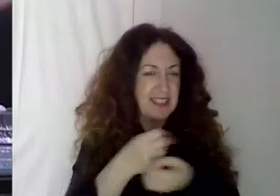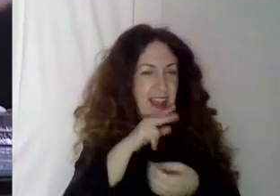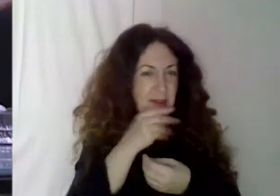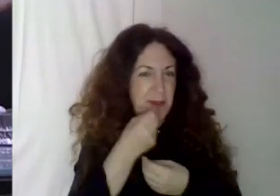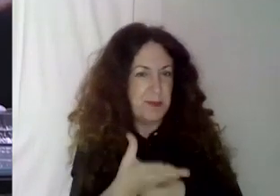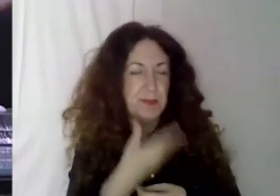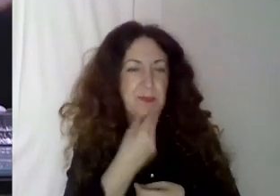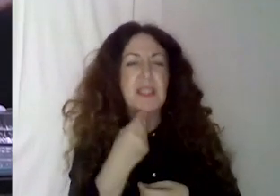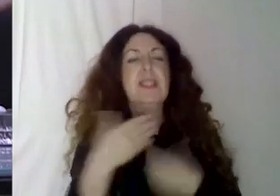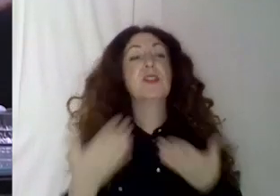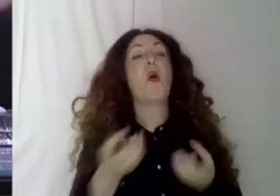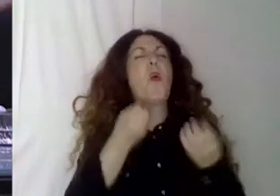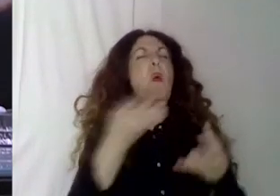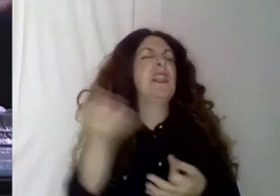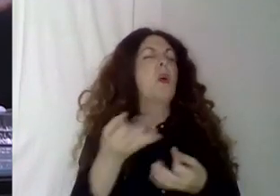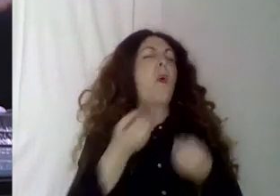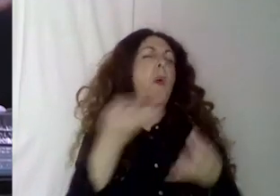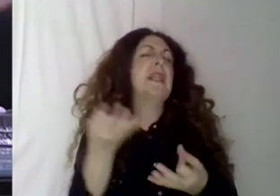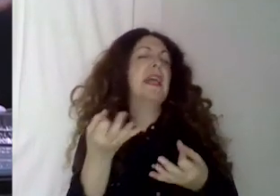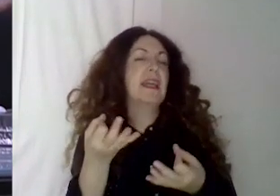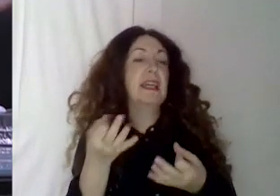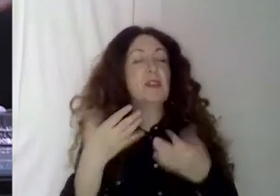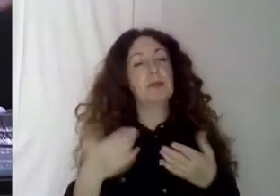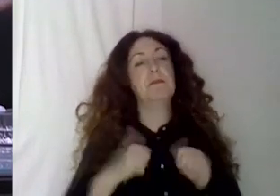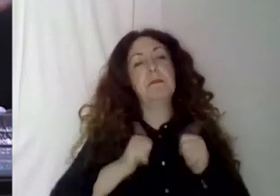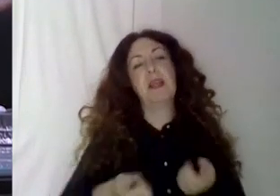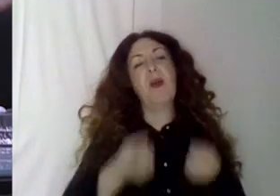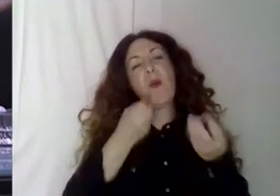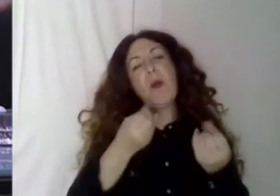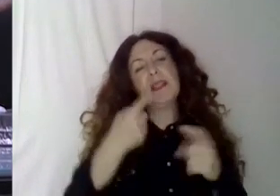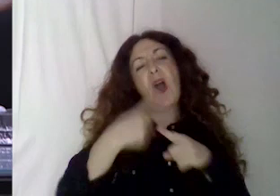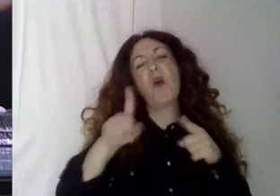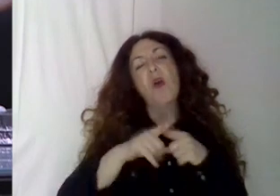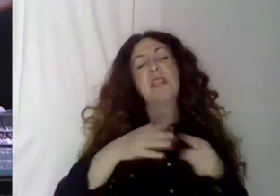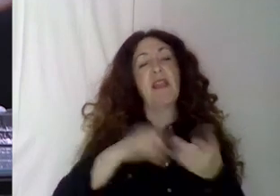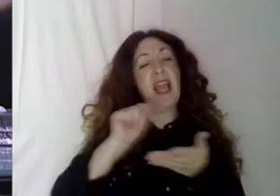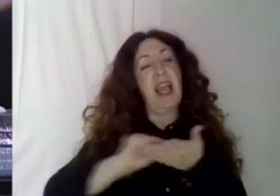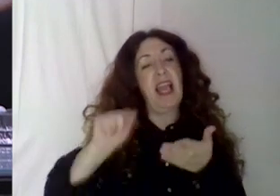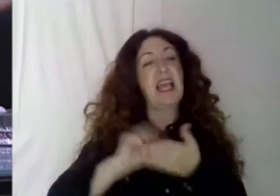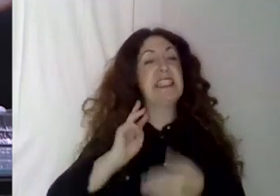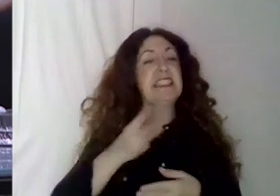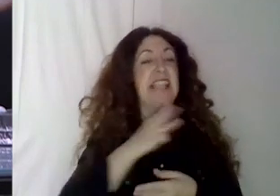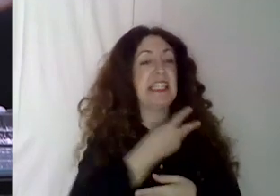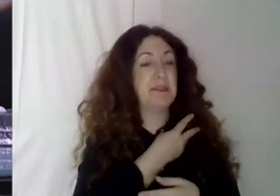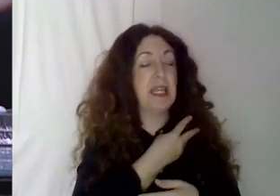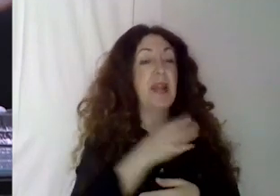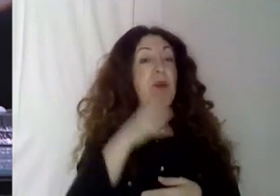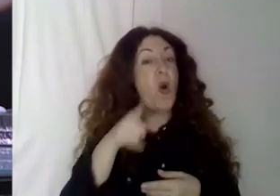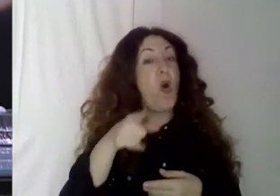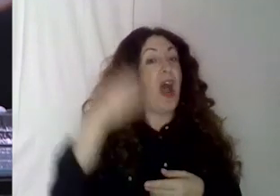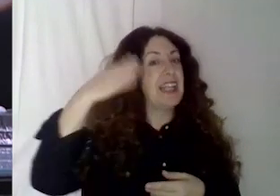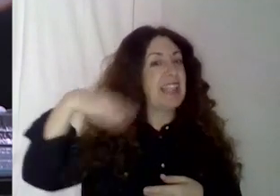entiende, no ya el pañuelo, que me imagino que ella omite, pero que nadie entiende ese comportamiento. O sea, no se entiende en esa